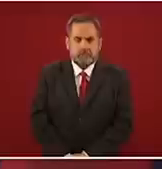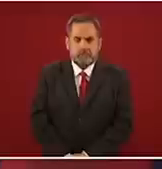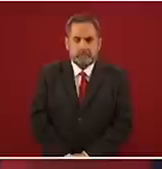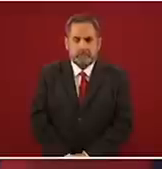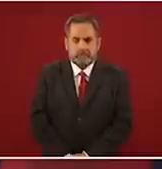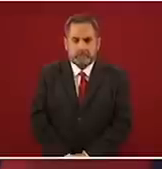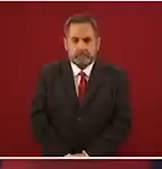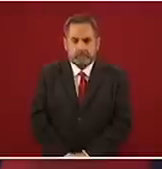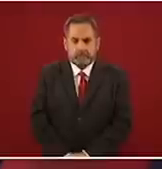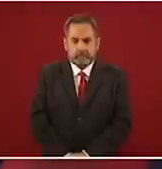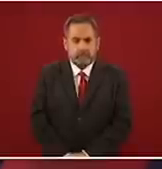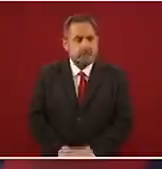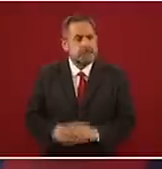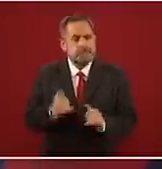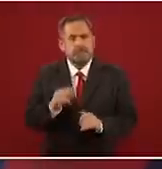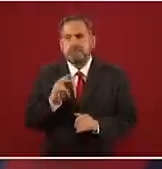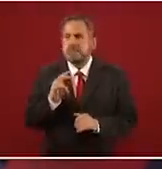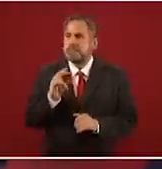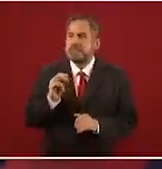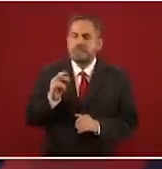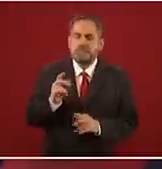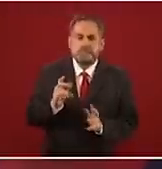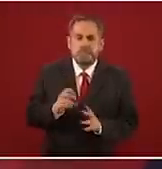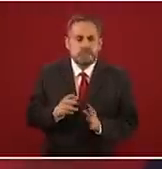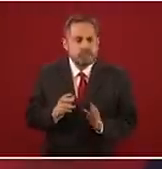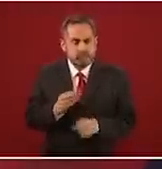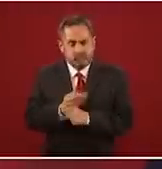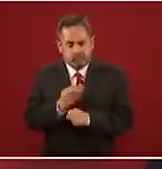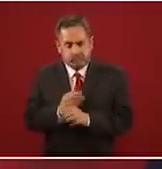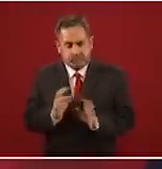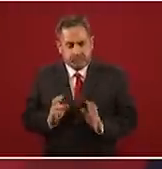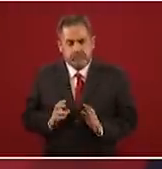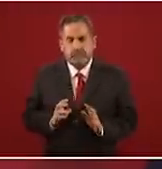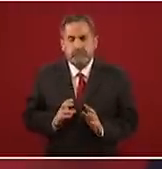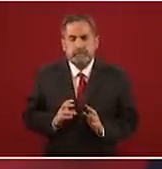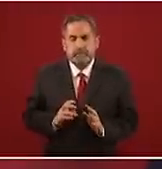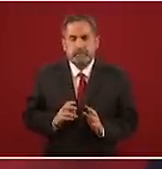Y no lo vamos a hacer en este caso